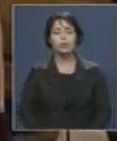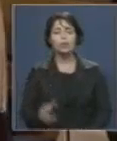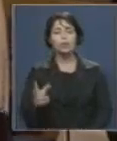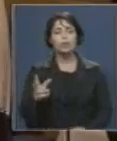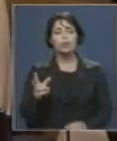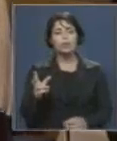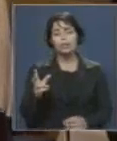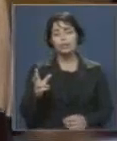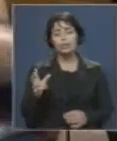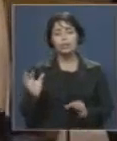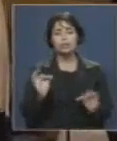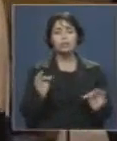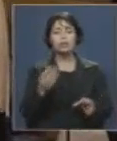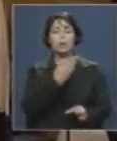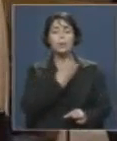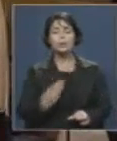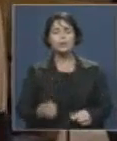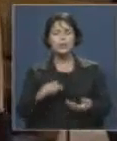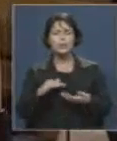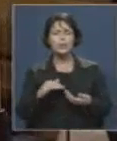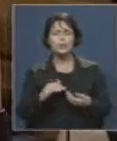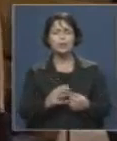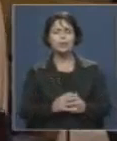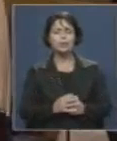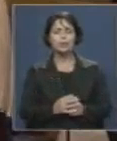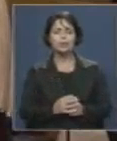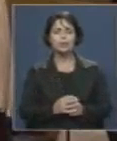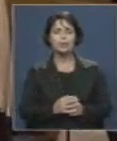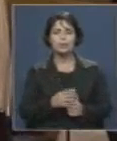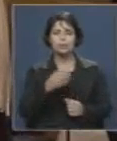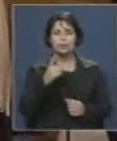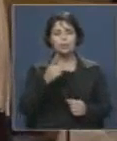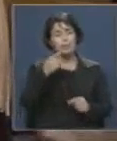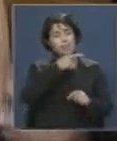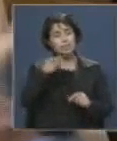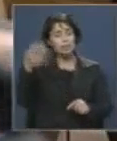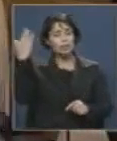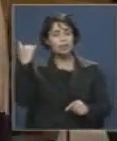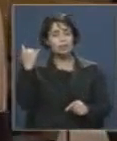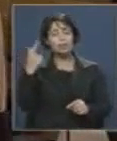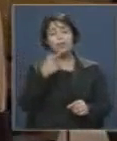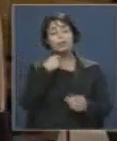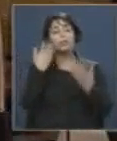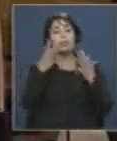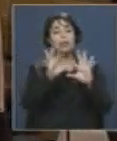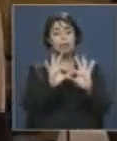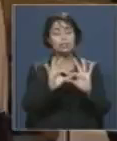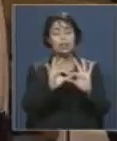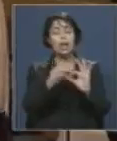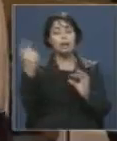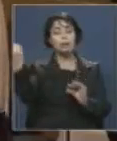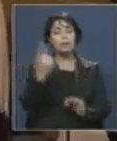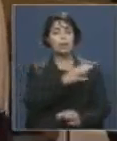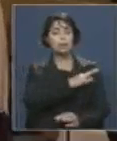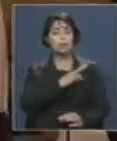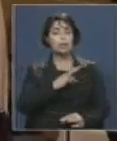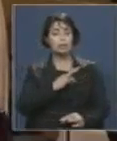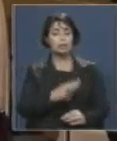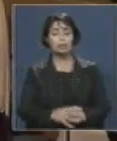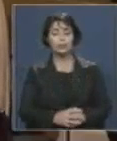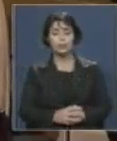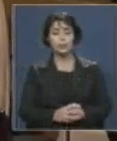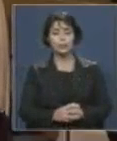Señora Presidenta, hace un par de semanas, primero quiero agradecer la presencia del señor Ministro. Sabemos